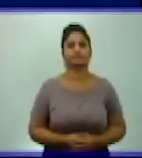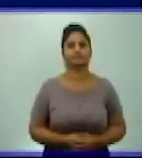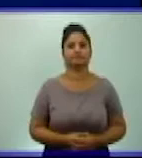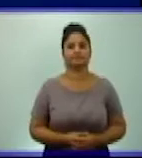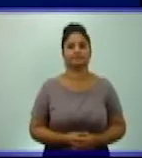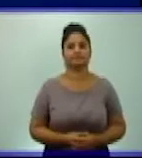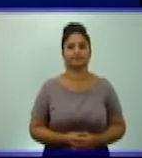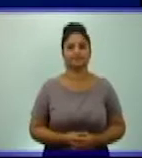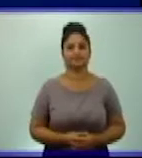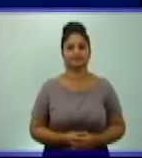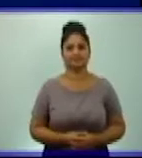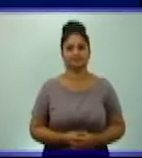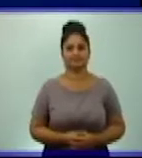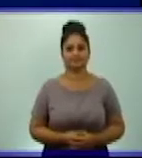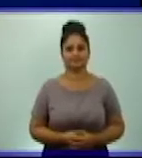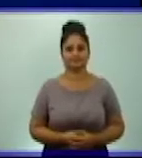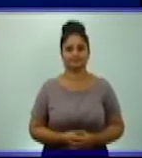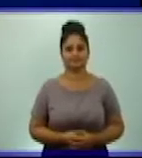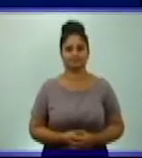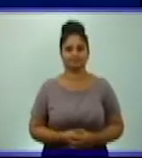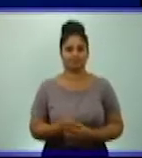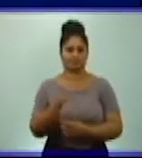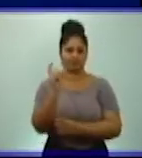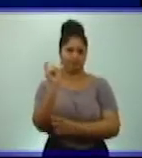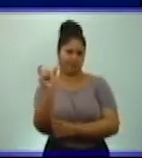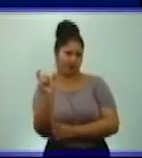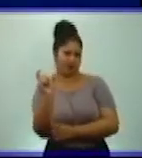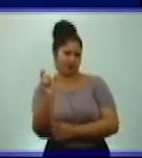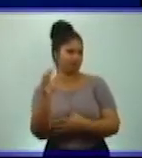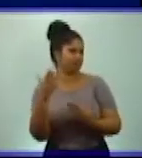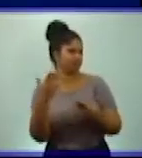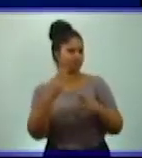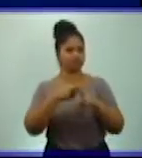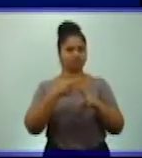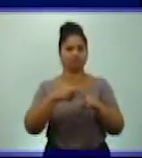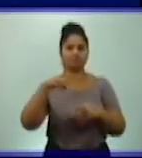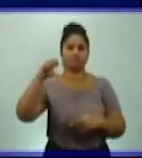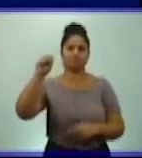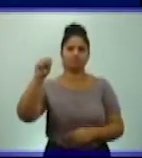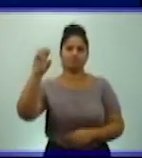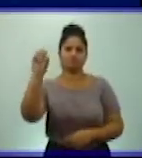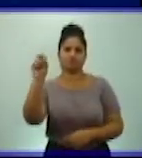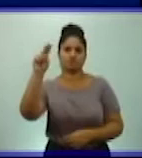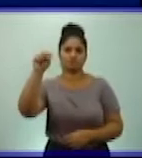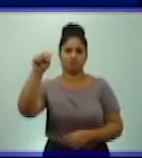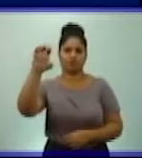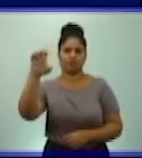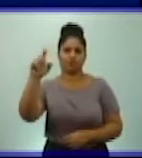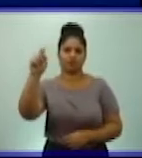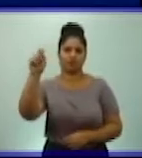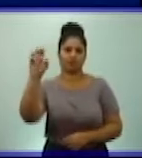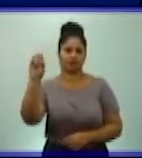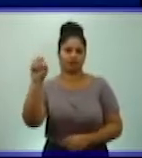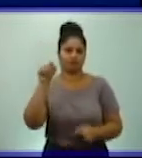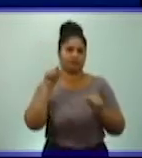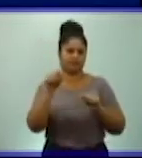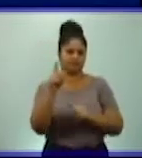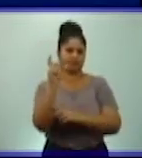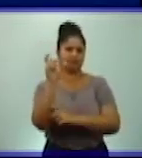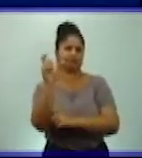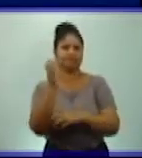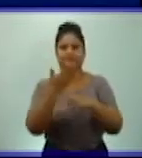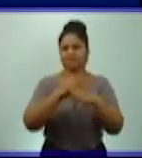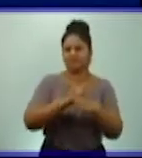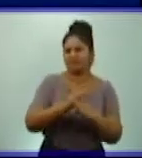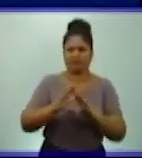Soneto. Qué palabra tan compleja, o quizás en la pronunciación notan algo raro, diría yo,